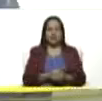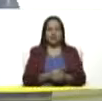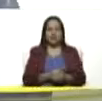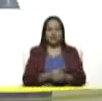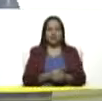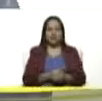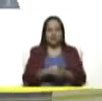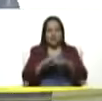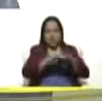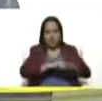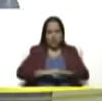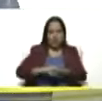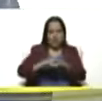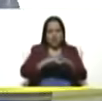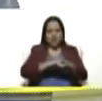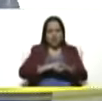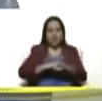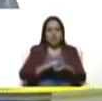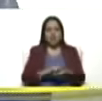Trujillo,